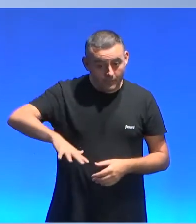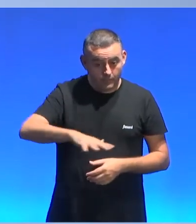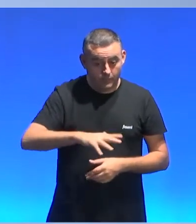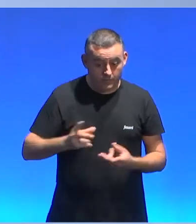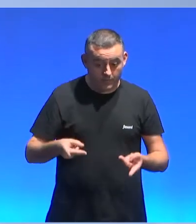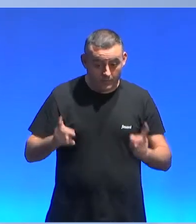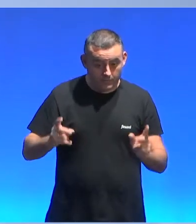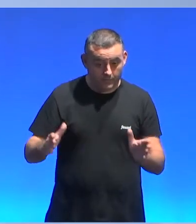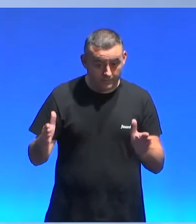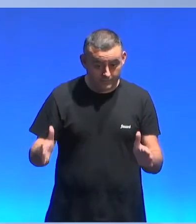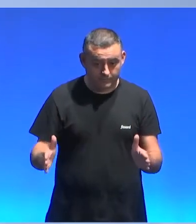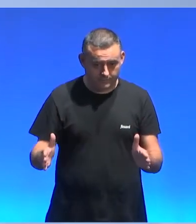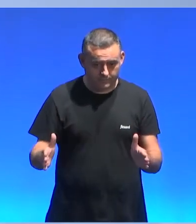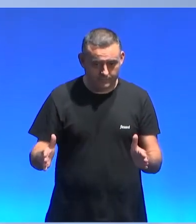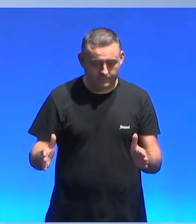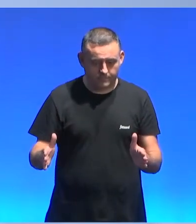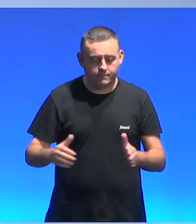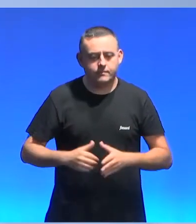disponible,